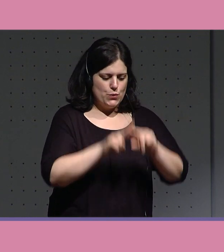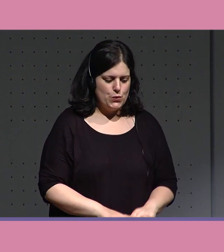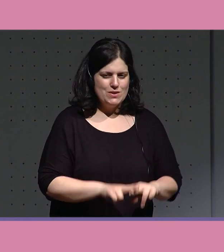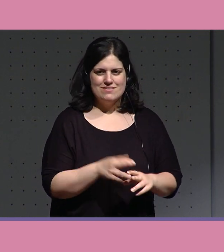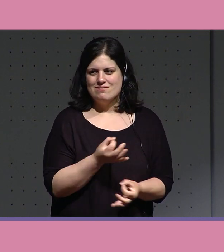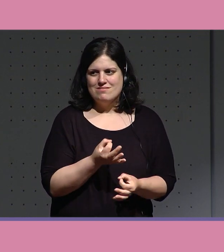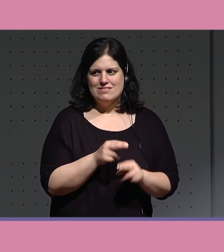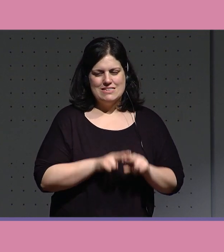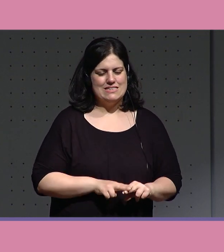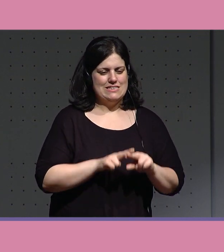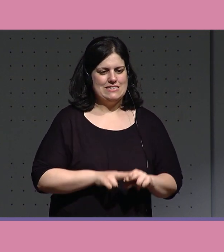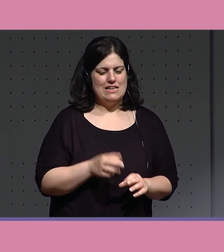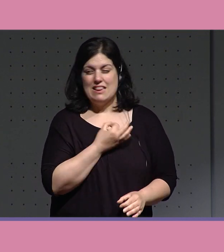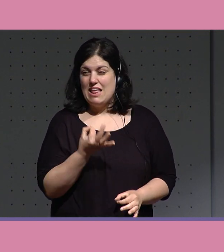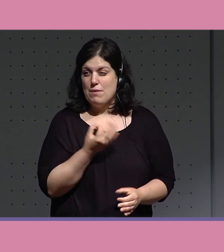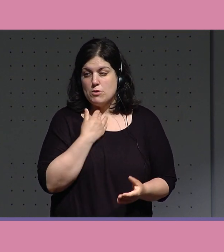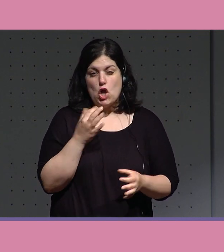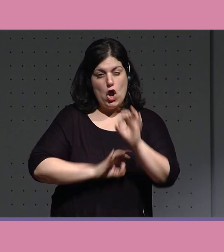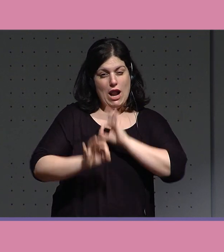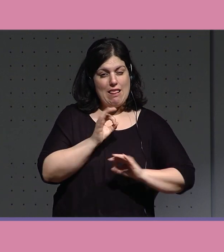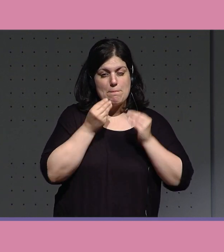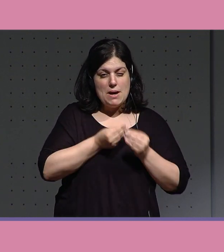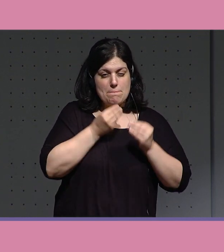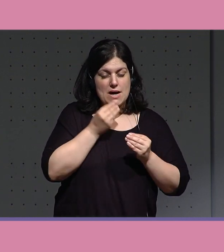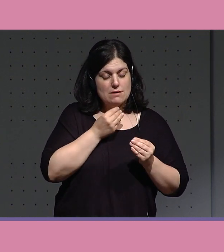en organización, en equidad, o no lo conseguimos.